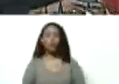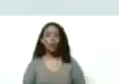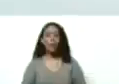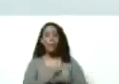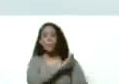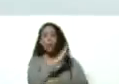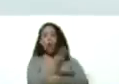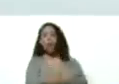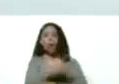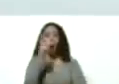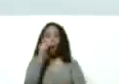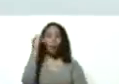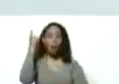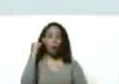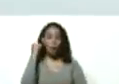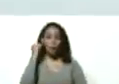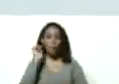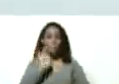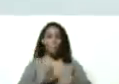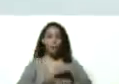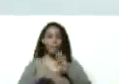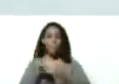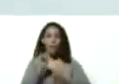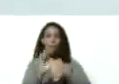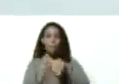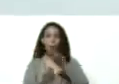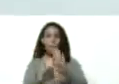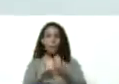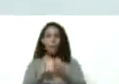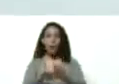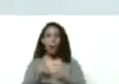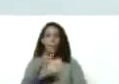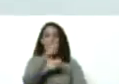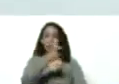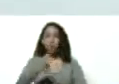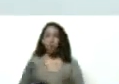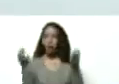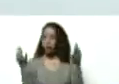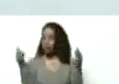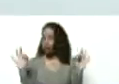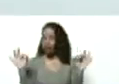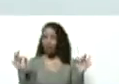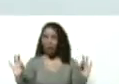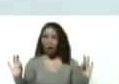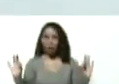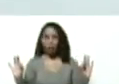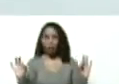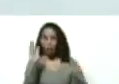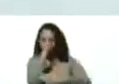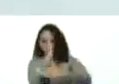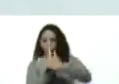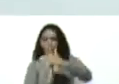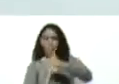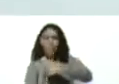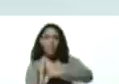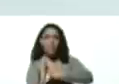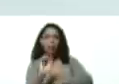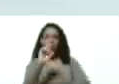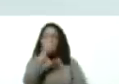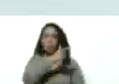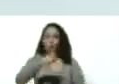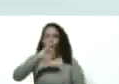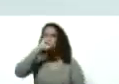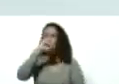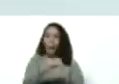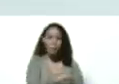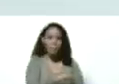del hombre y la mujer de a pie de la gente sencilla de la gente que ama su país desde su